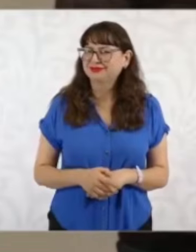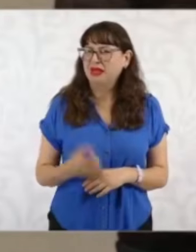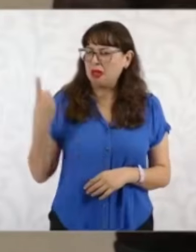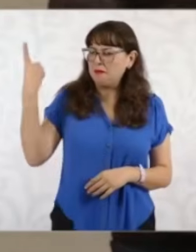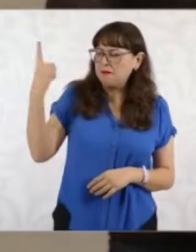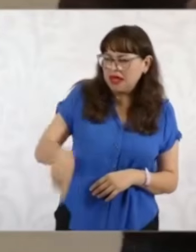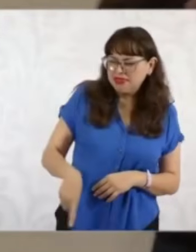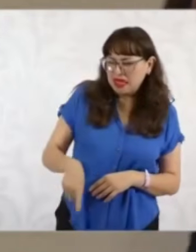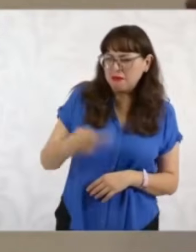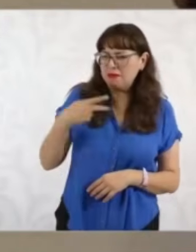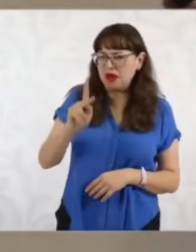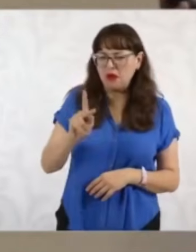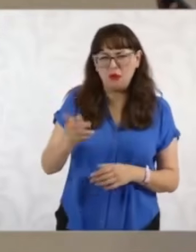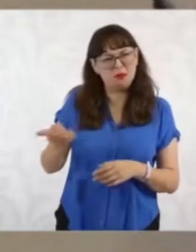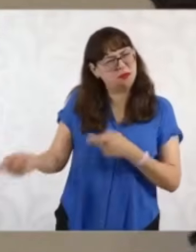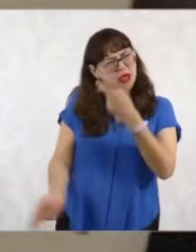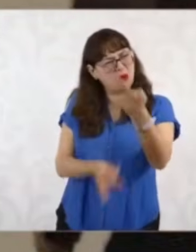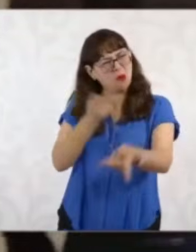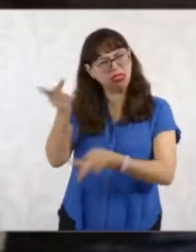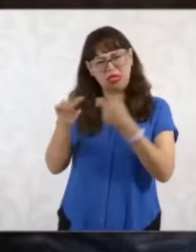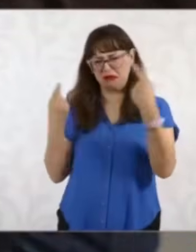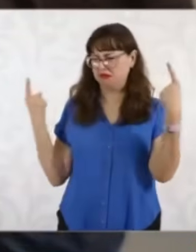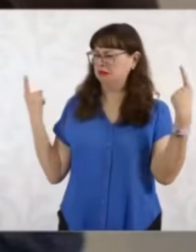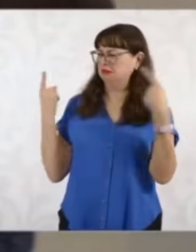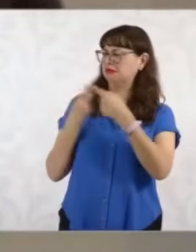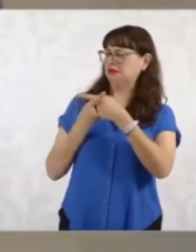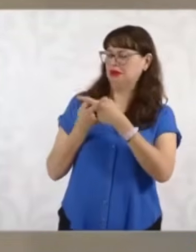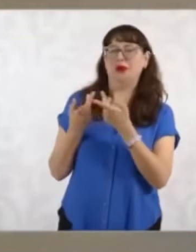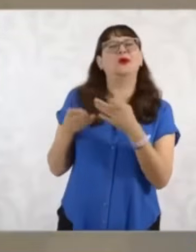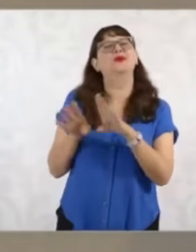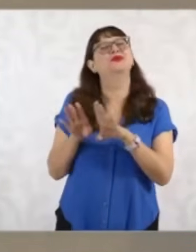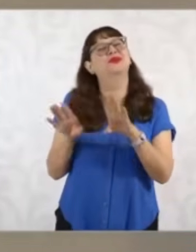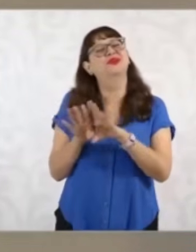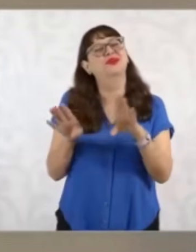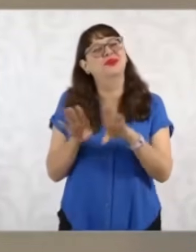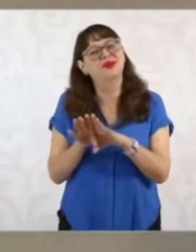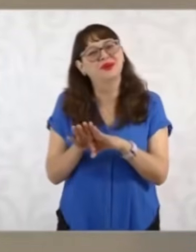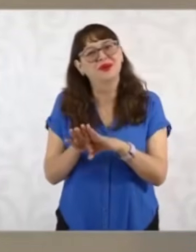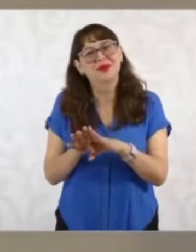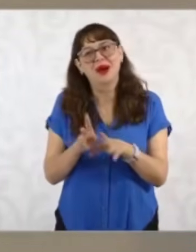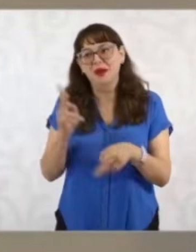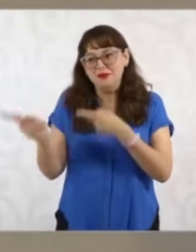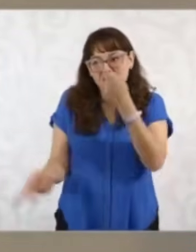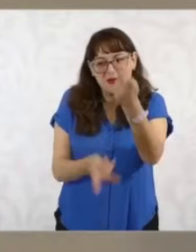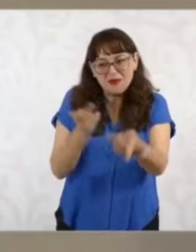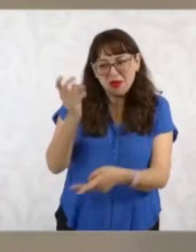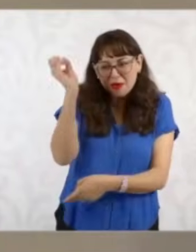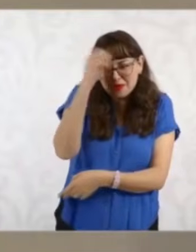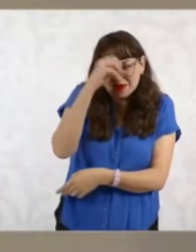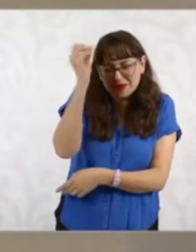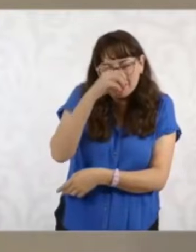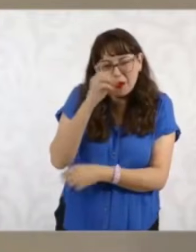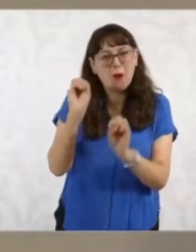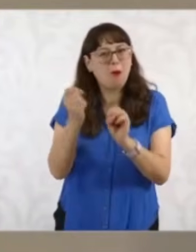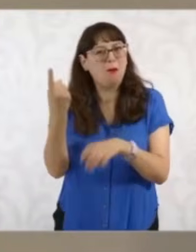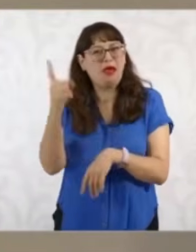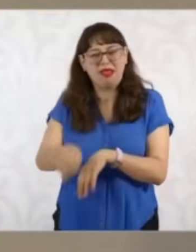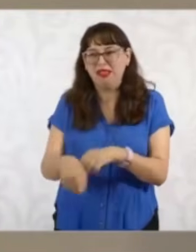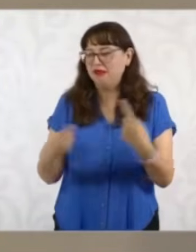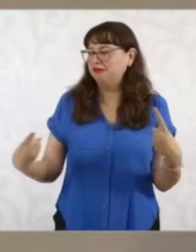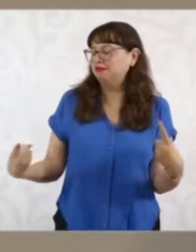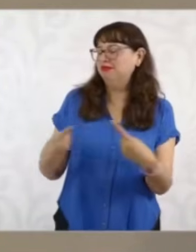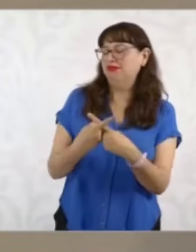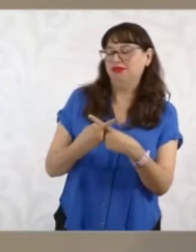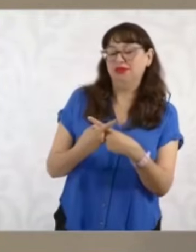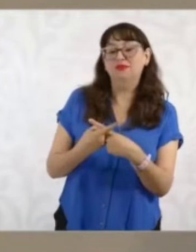están consultando? Es decir, hay ese tipo de cosas que me llaman la atención. Y puntualmente, Presidenta, también decir,